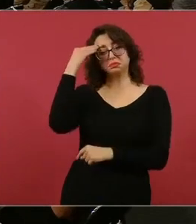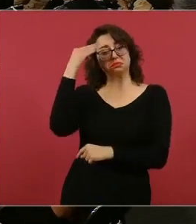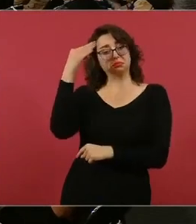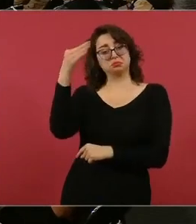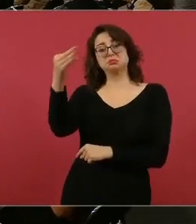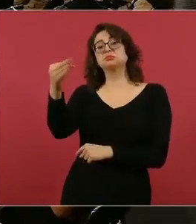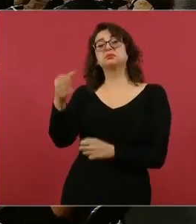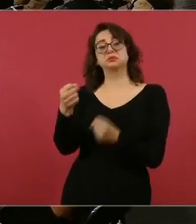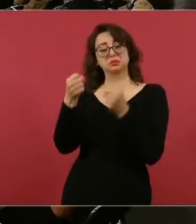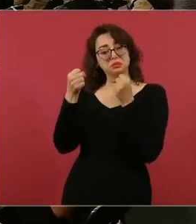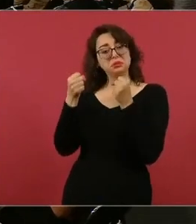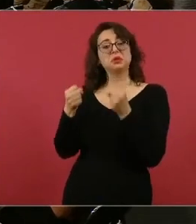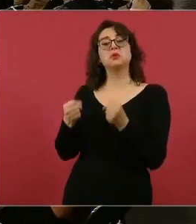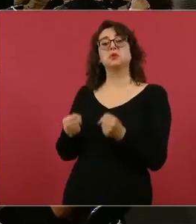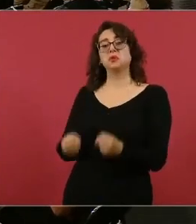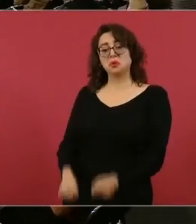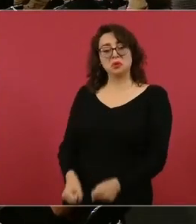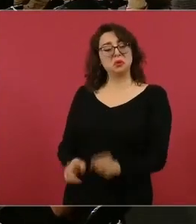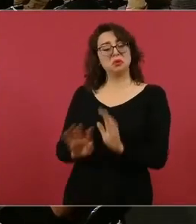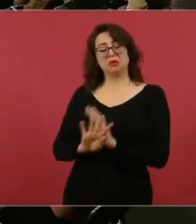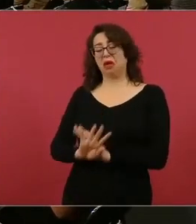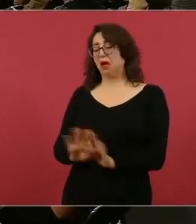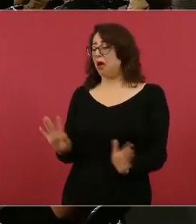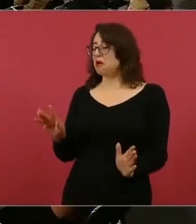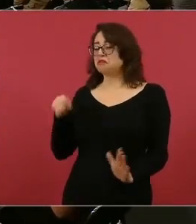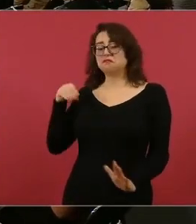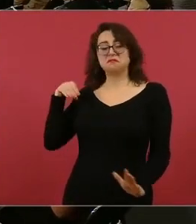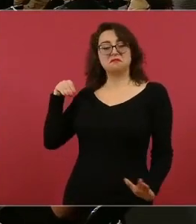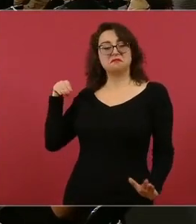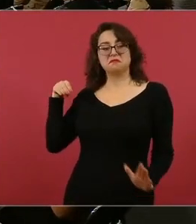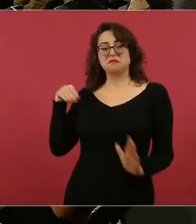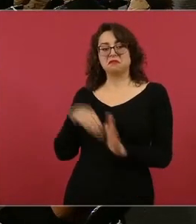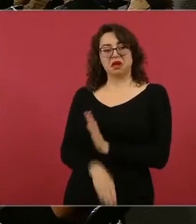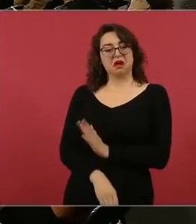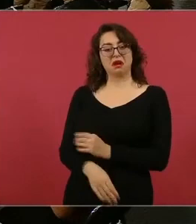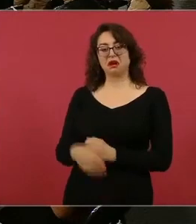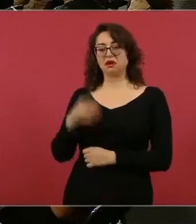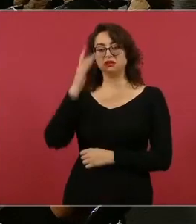cuando se habla de L, es que íbamos a seguir así.